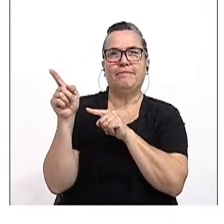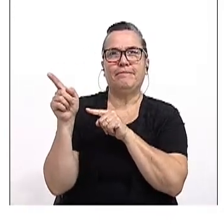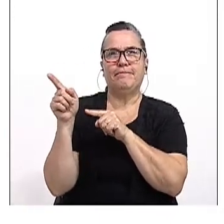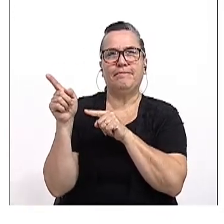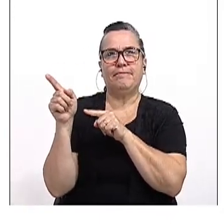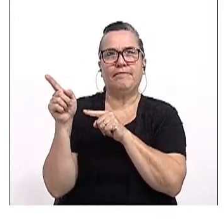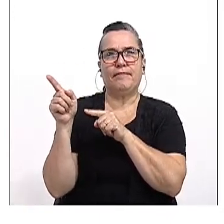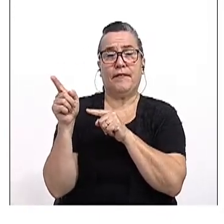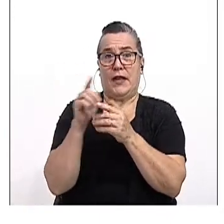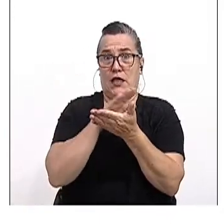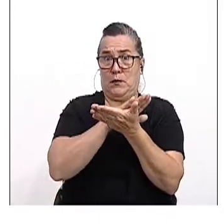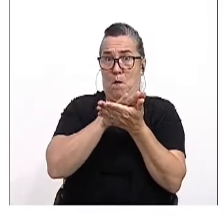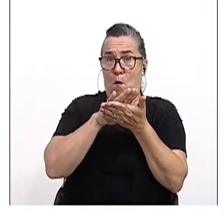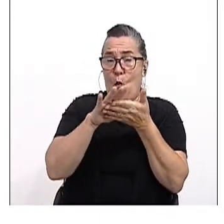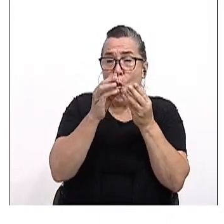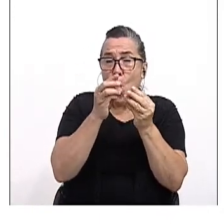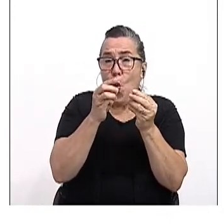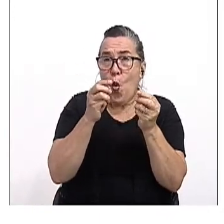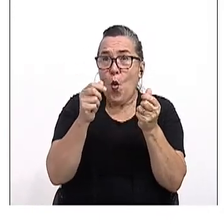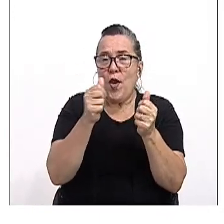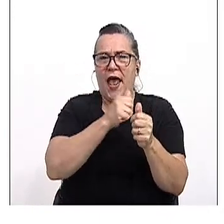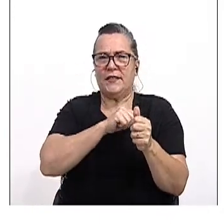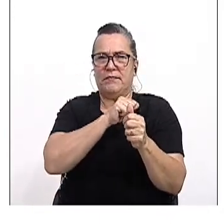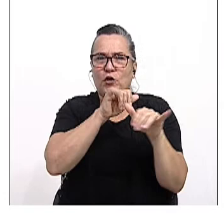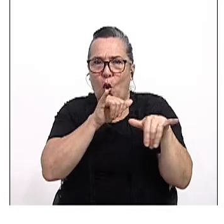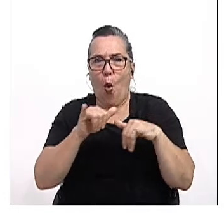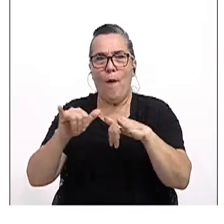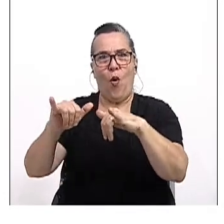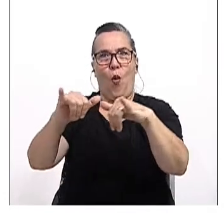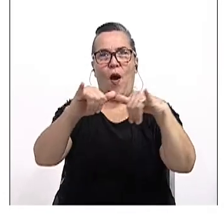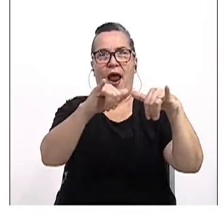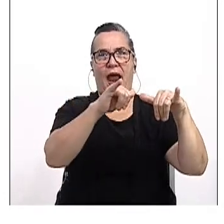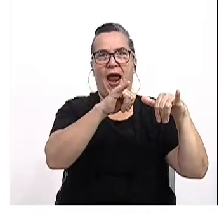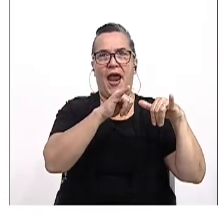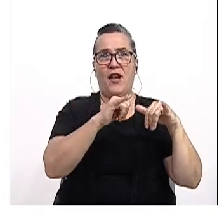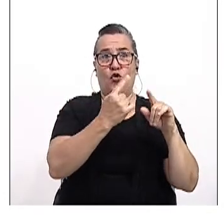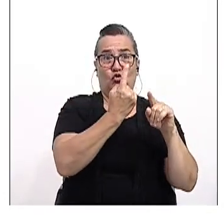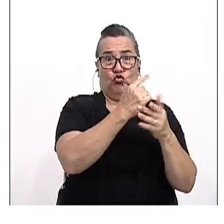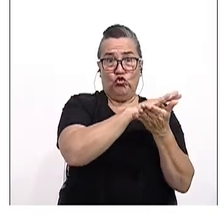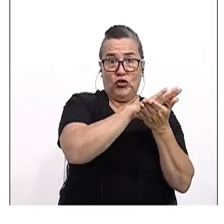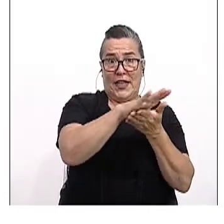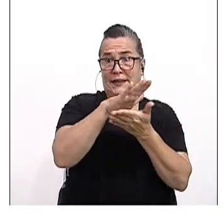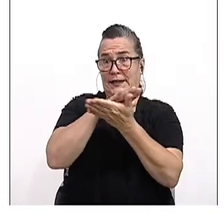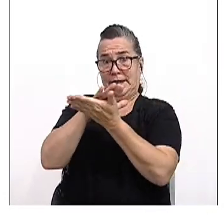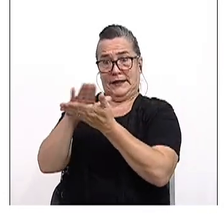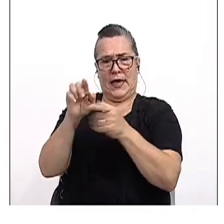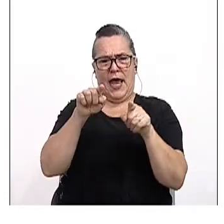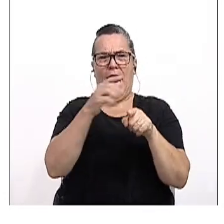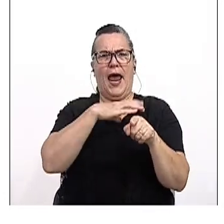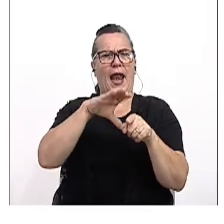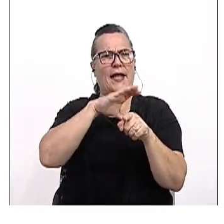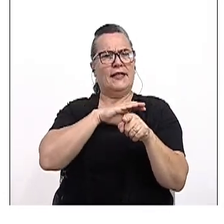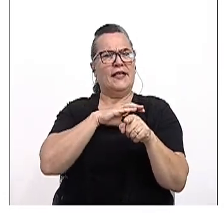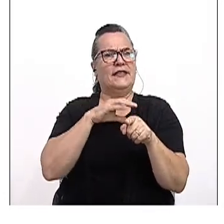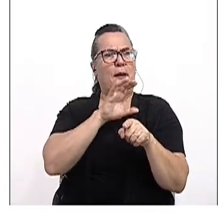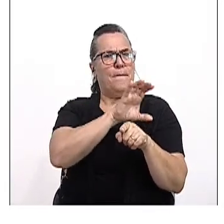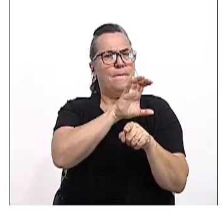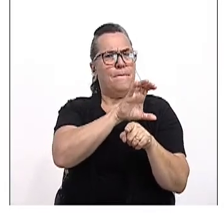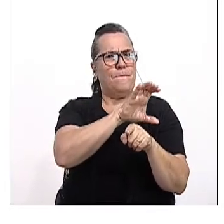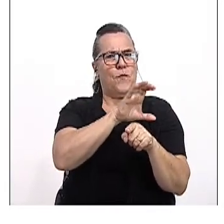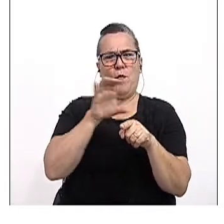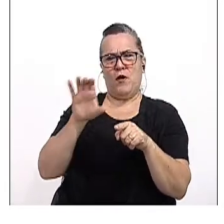Las sustancias puras tienen un aspecto homogéneo. Cada sustancia pura se caracteriza por poseer